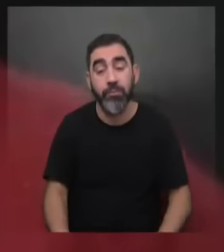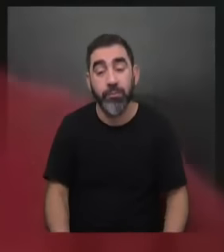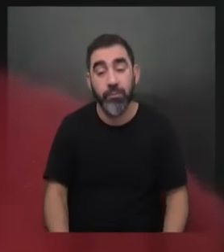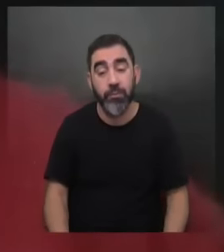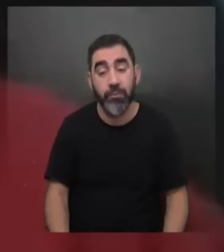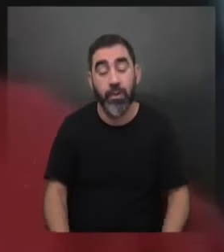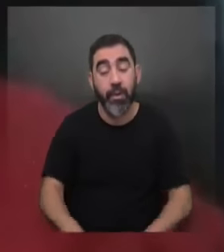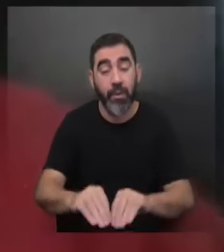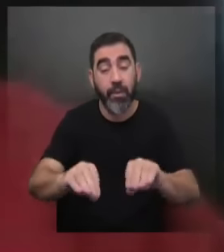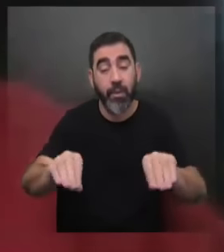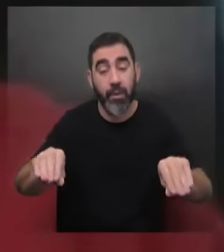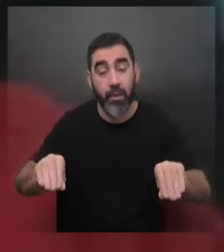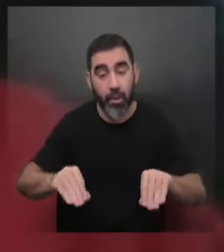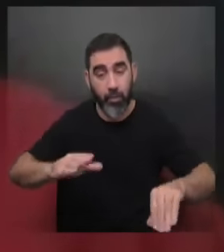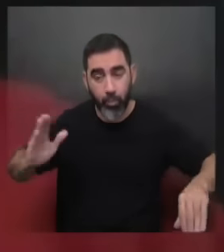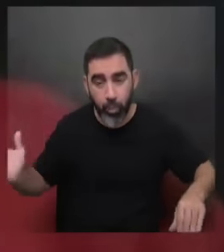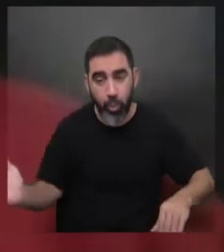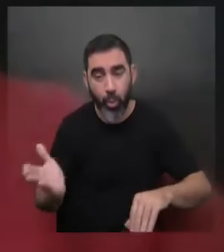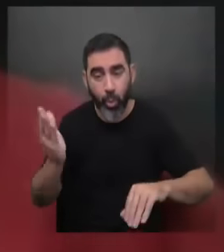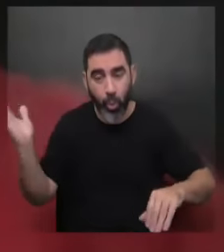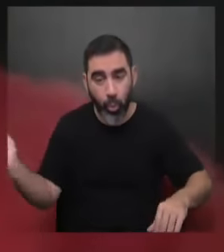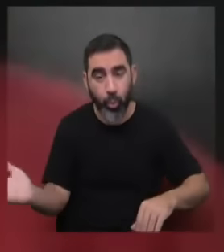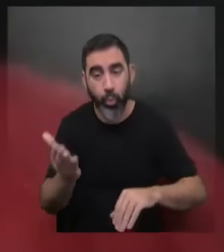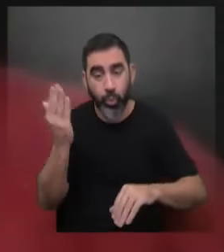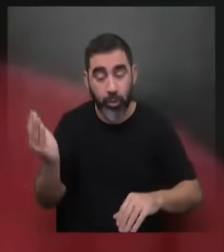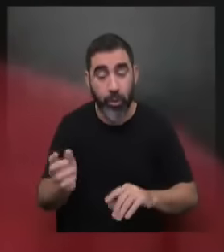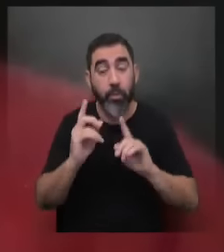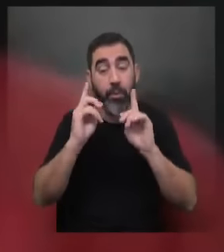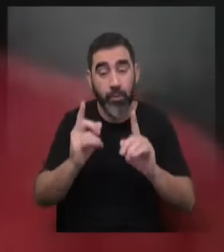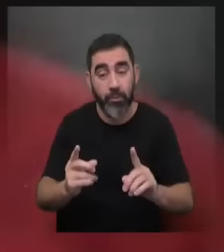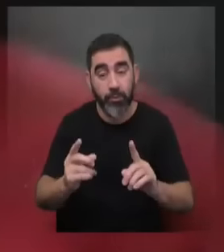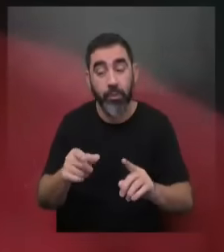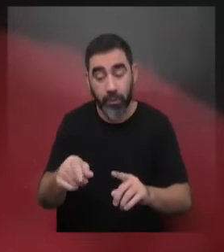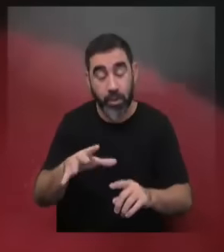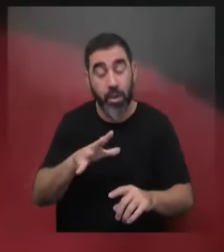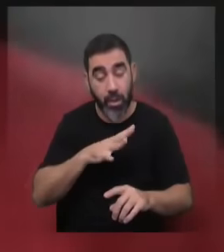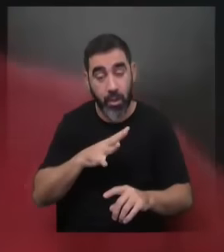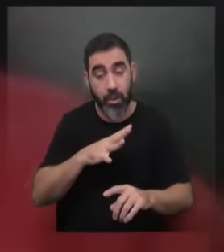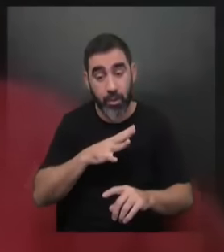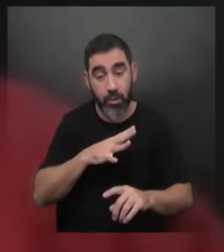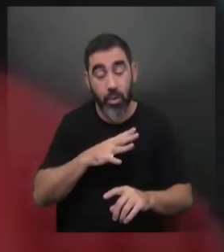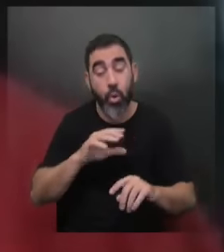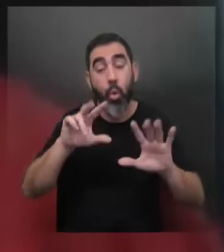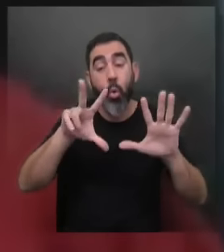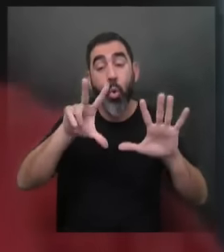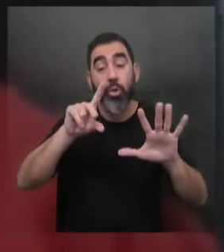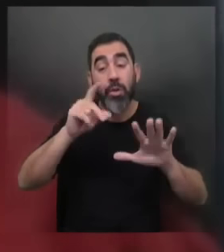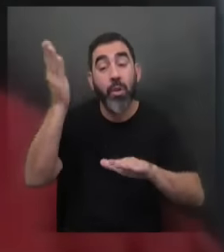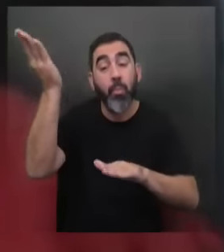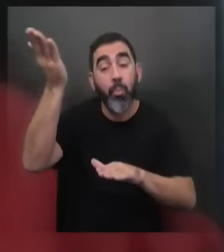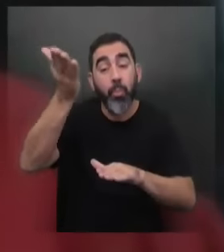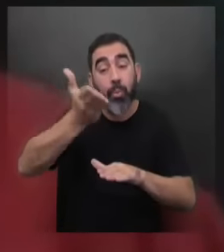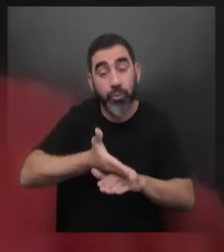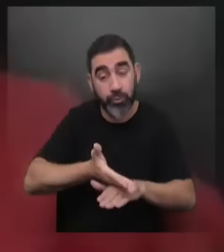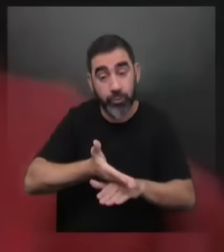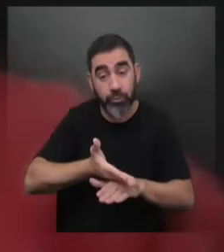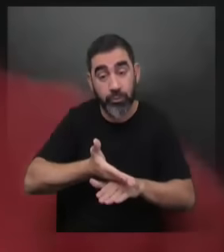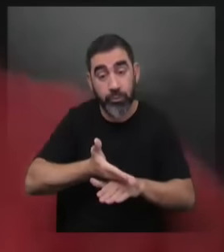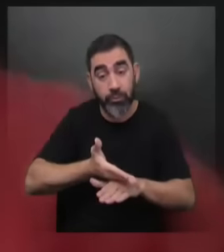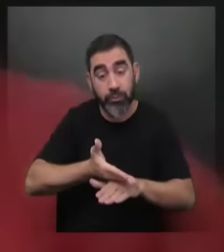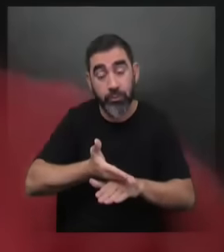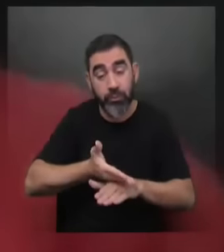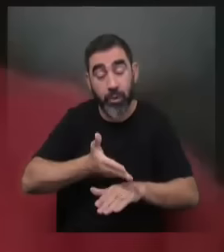tierras altamente productivas digamos inclusive se concentra el 80% de